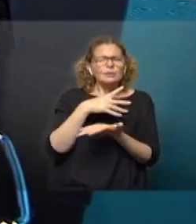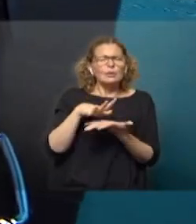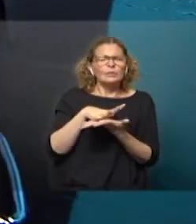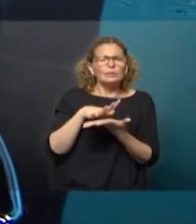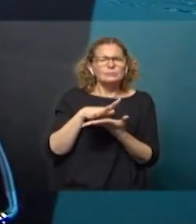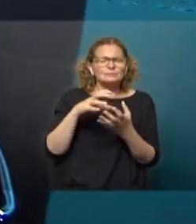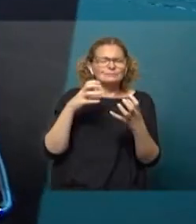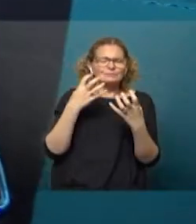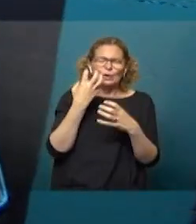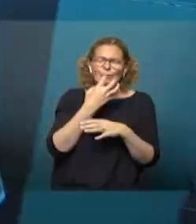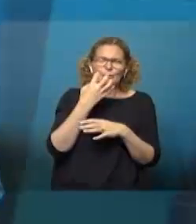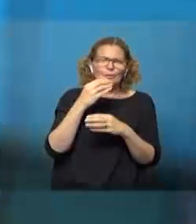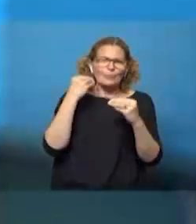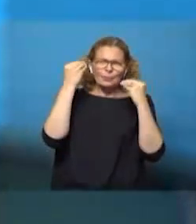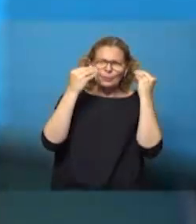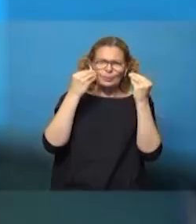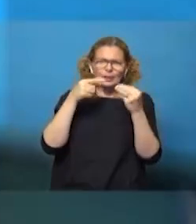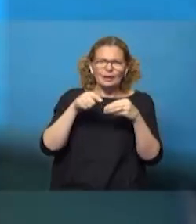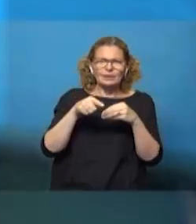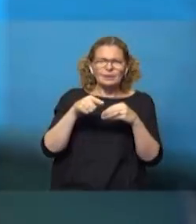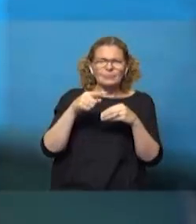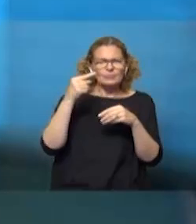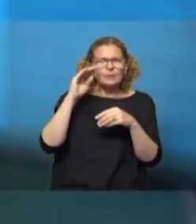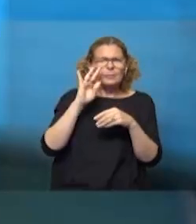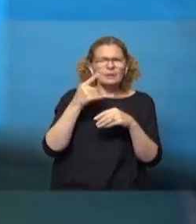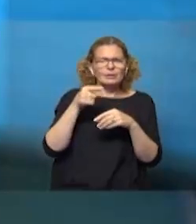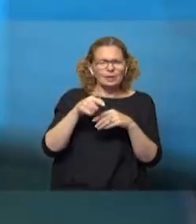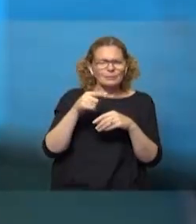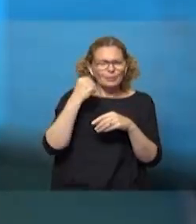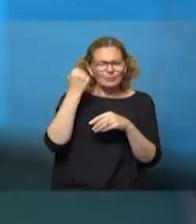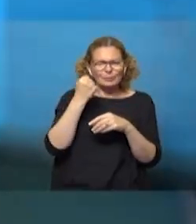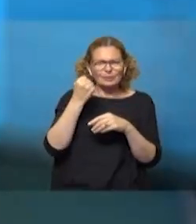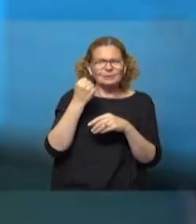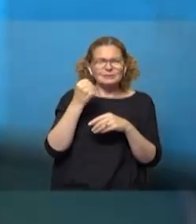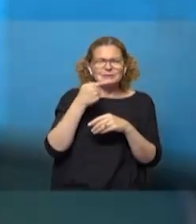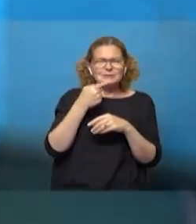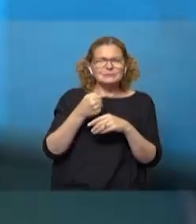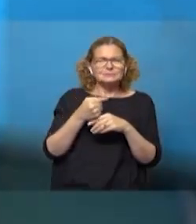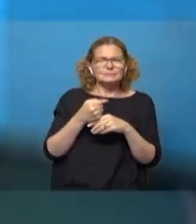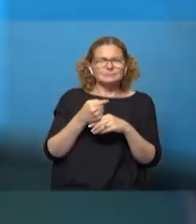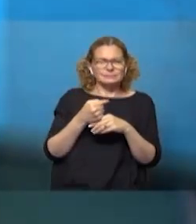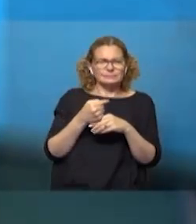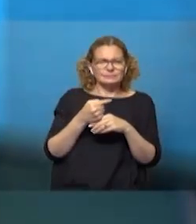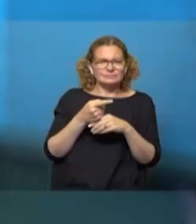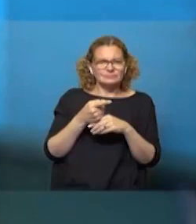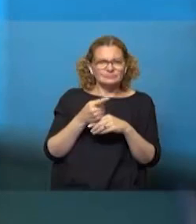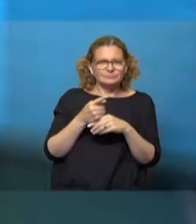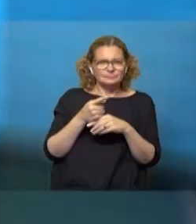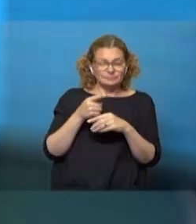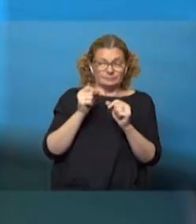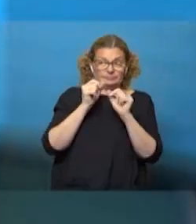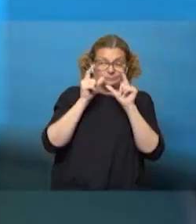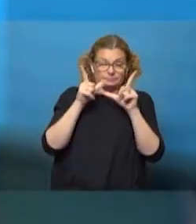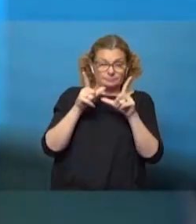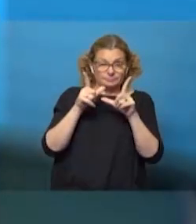terrible con verdadera preocupación creo que ahí es donde está el punto principal es decir el es una cosa que me llama la